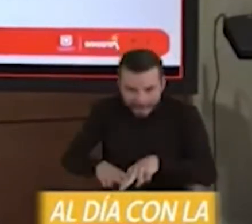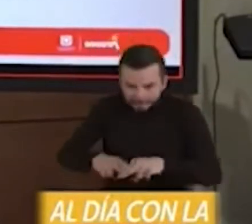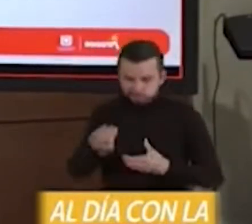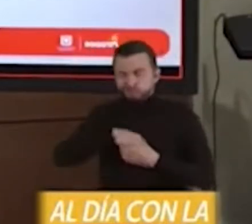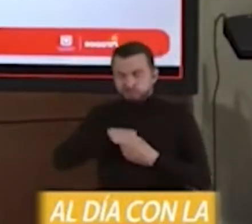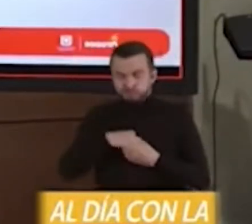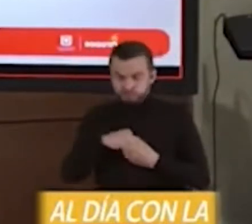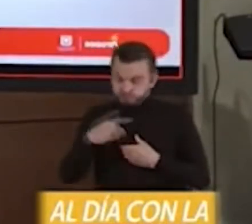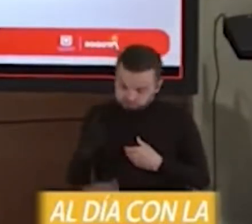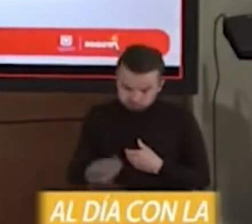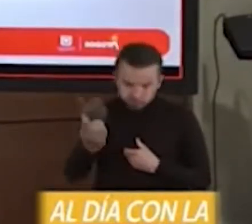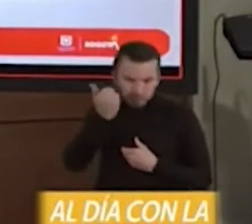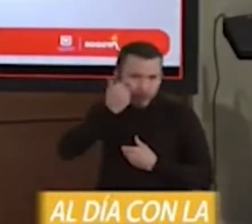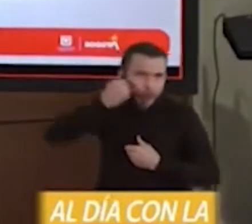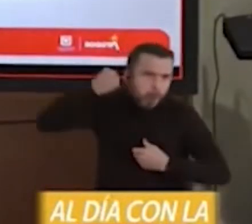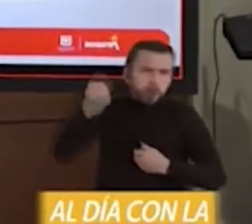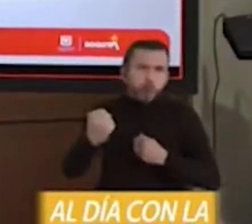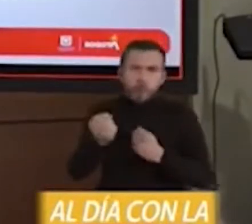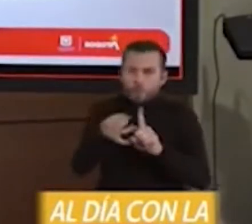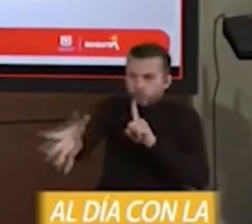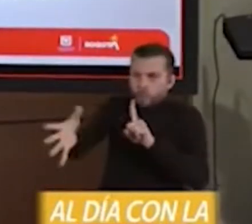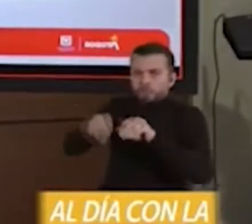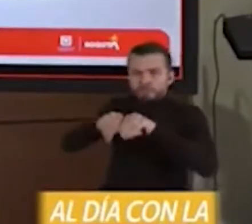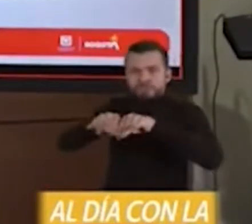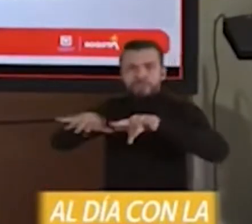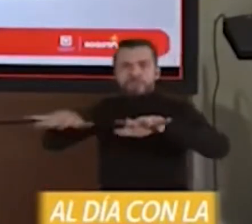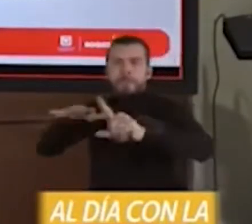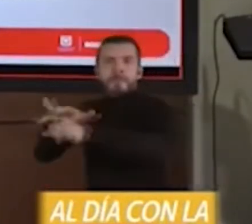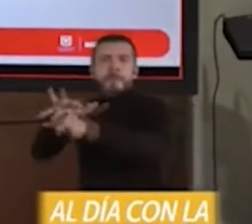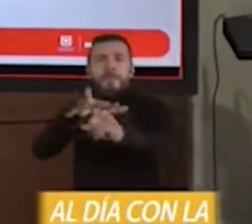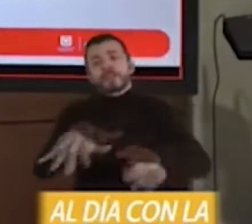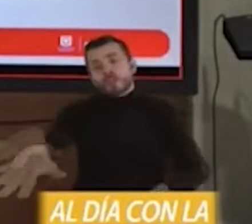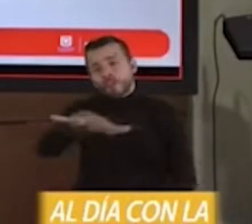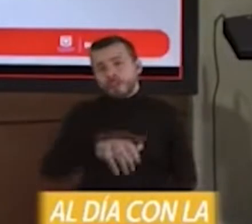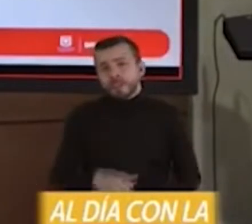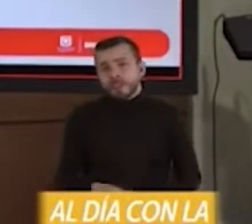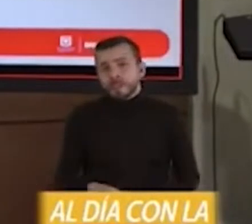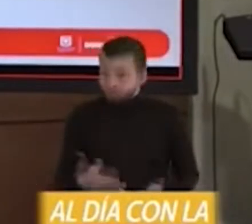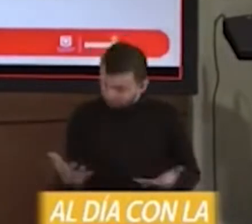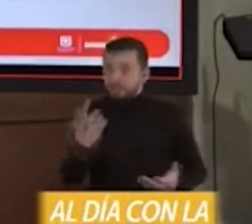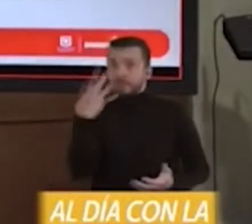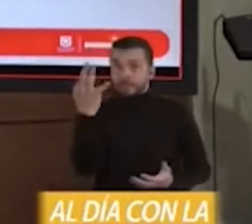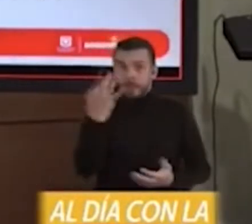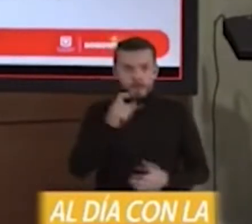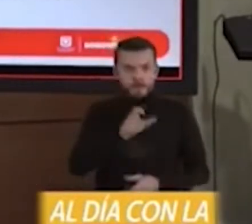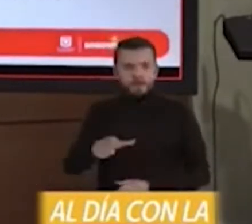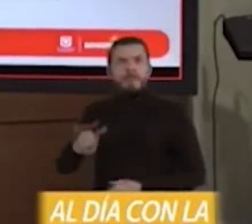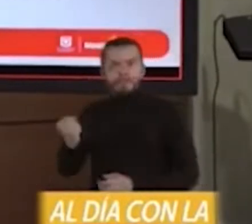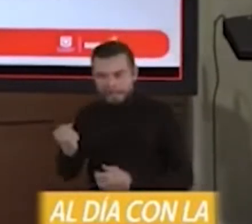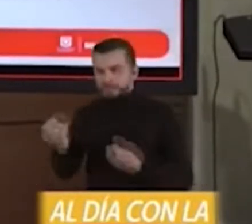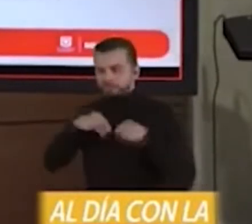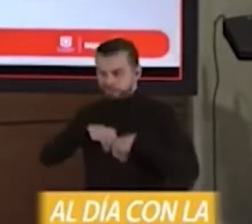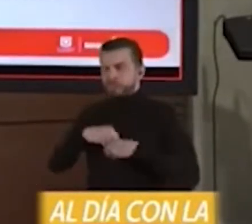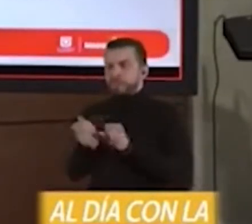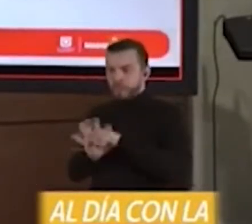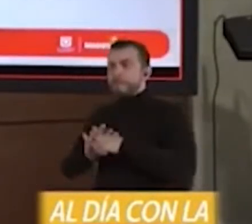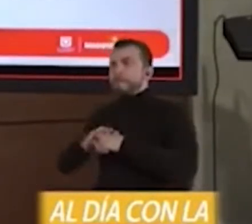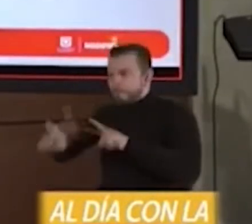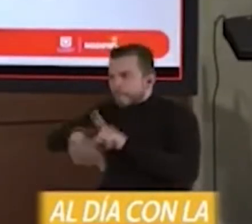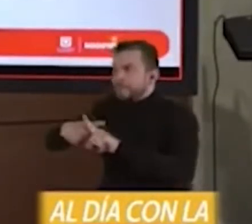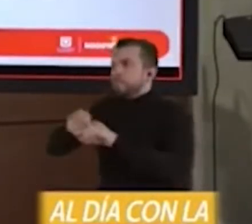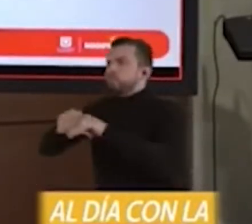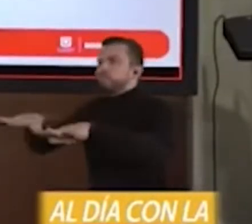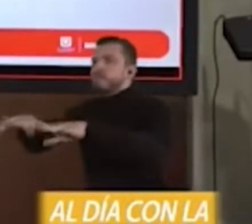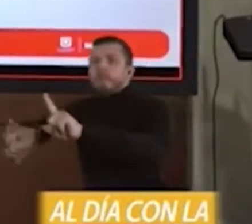la salud de miles de nuestros ciudadanos y pone en riesgo al sistema hospitalario, que tenemos que preservar y mantener y